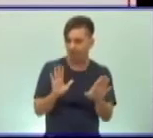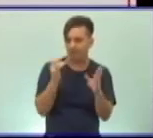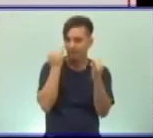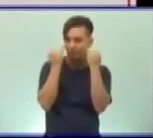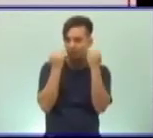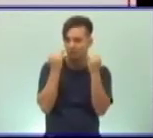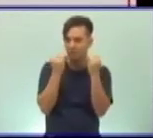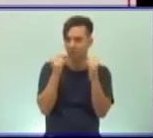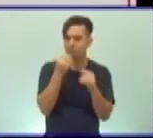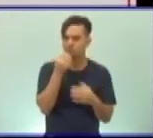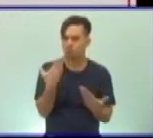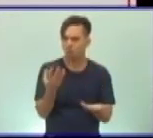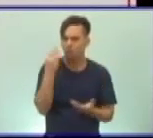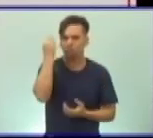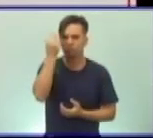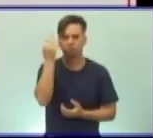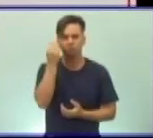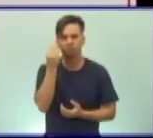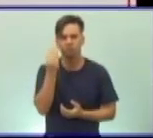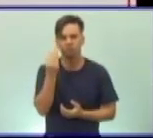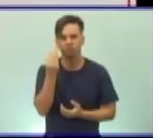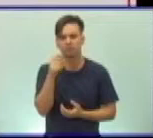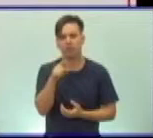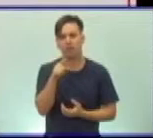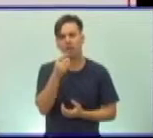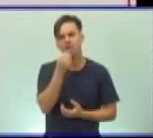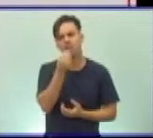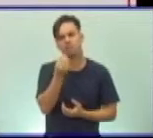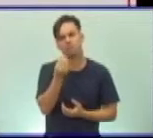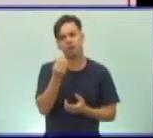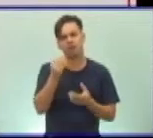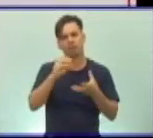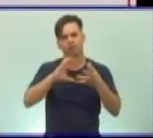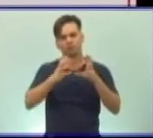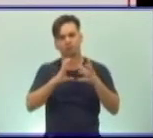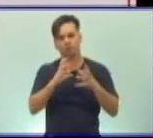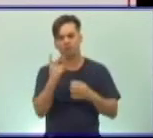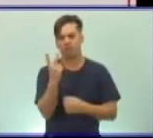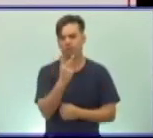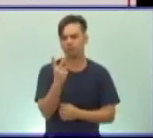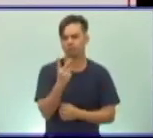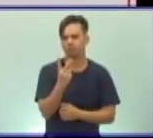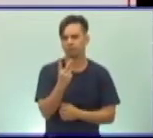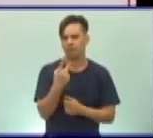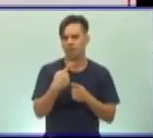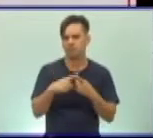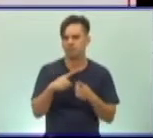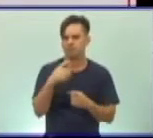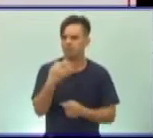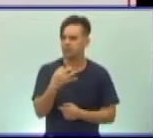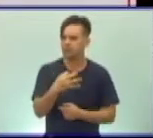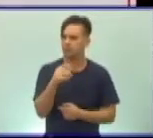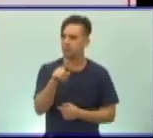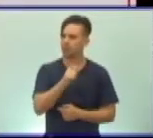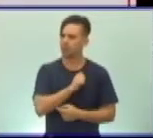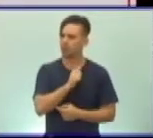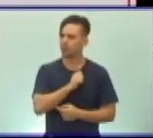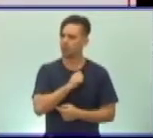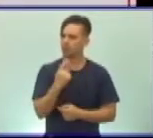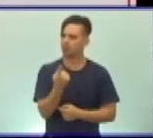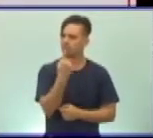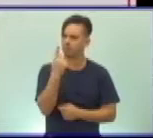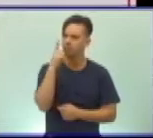puedo pensar entonces que pudiera formar lados proporcionales. Pero yo sé que siempre ustedes tratan primero de buscar